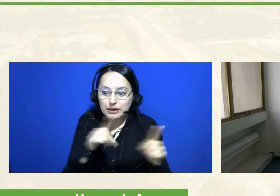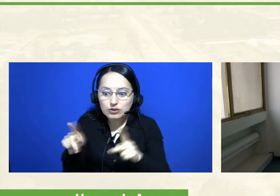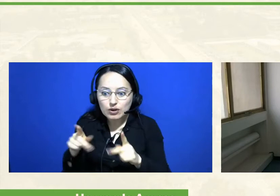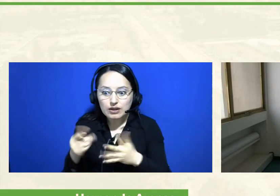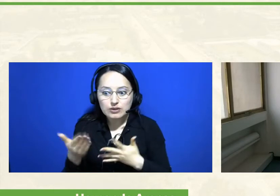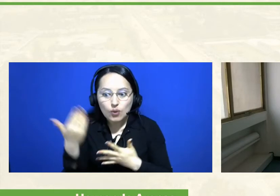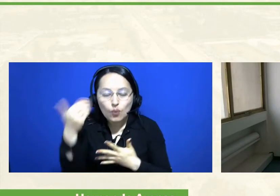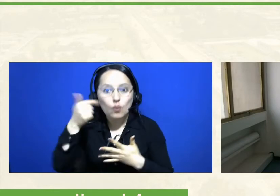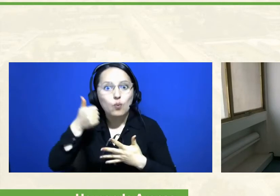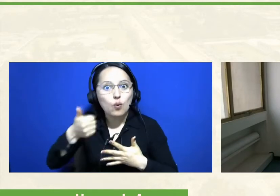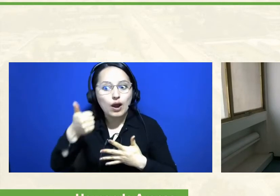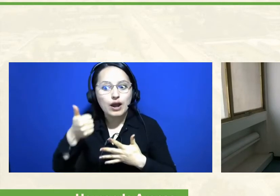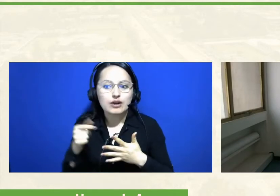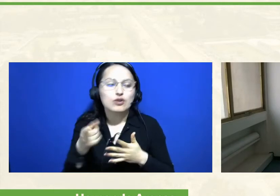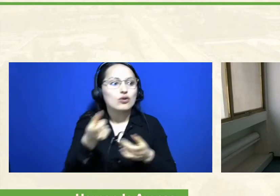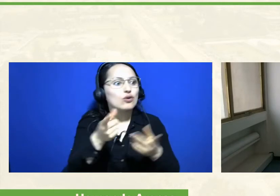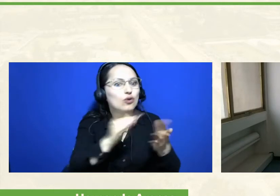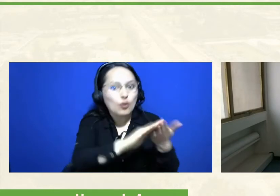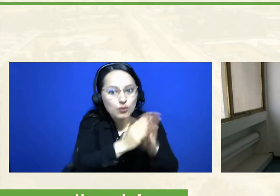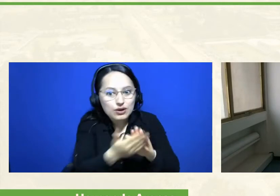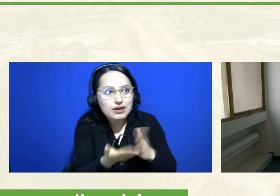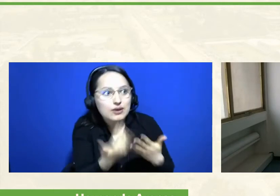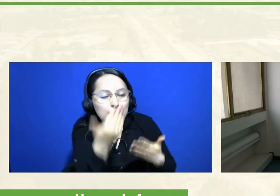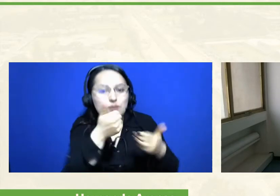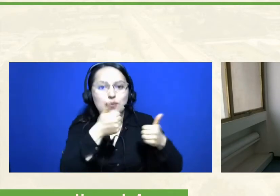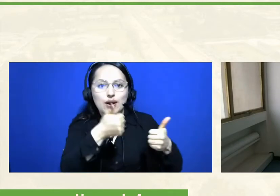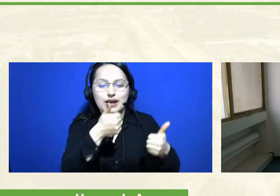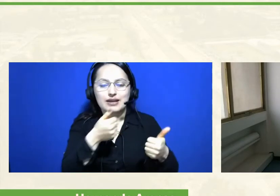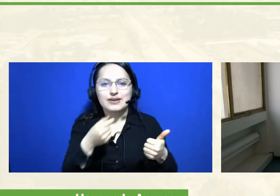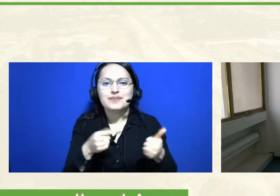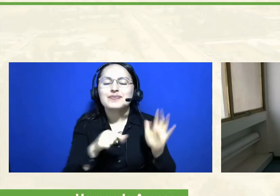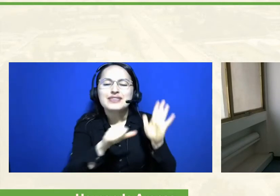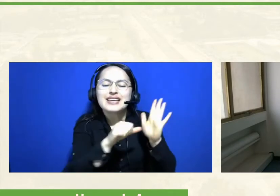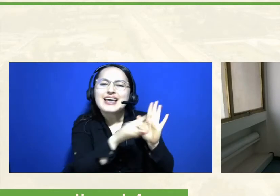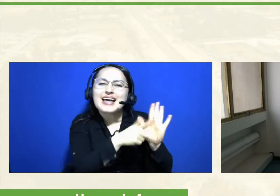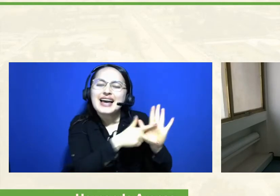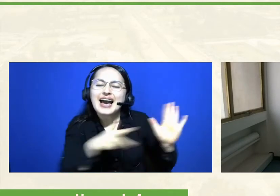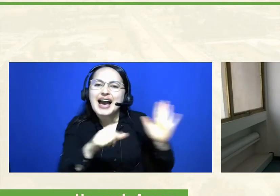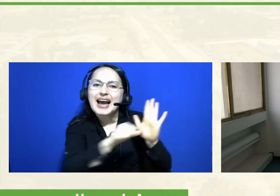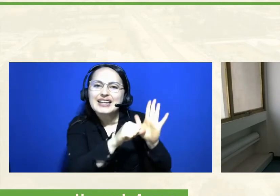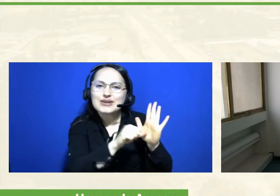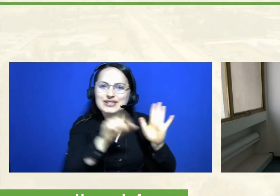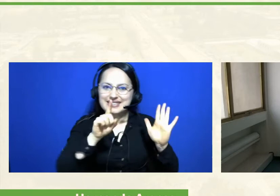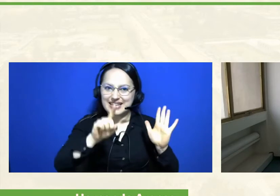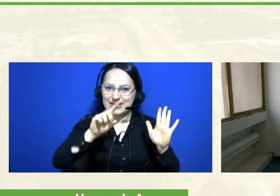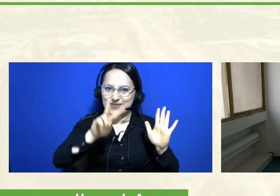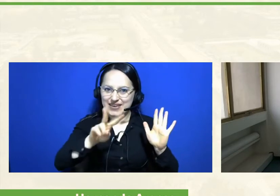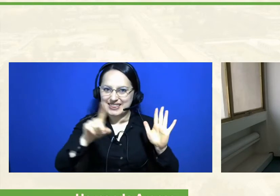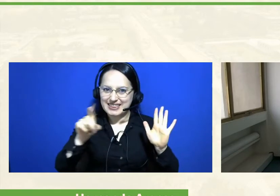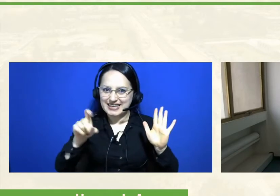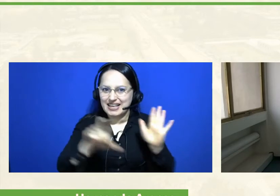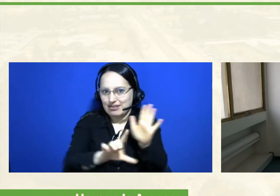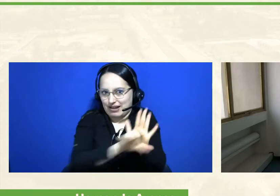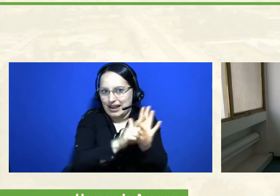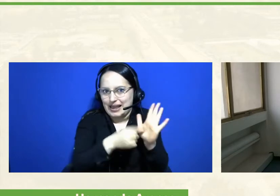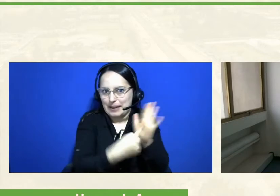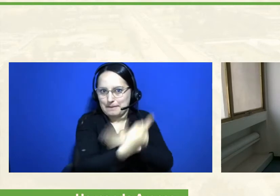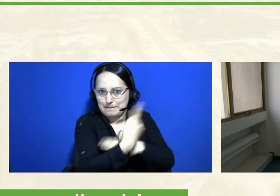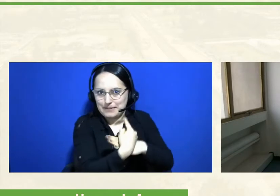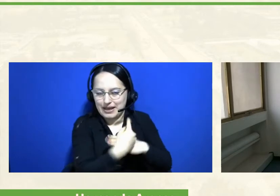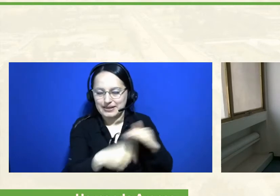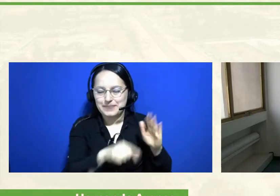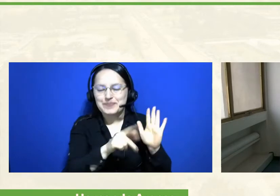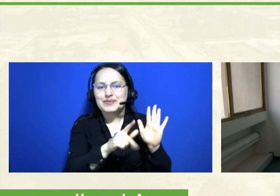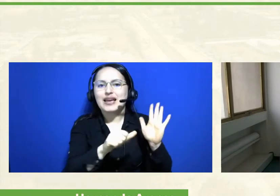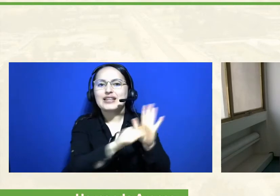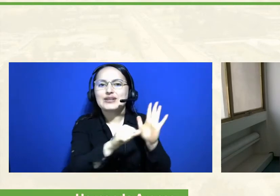por tu lugar corresponde al artículo 126, está consignado, digamos, como su principio general legal, en el artículo 126